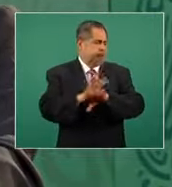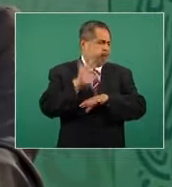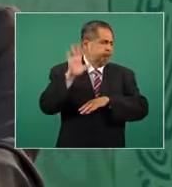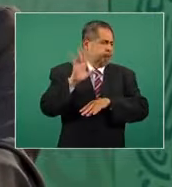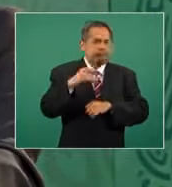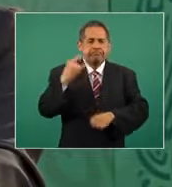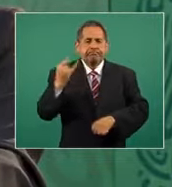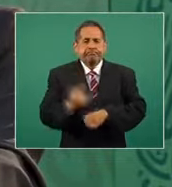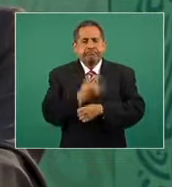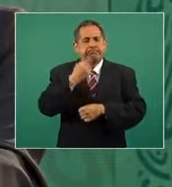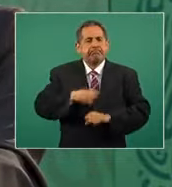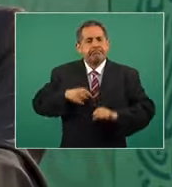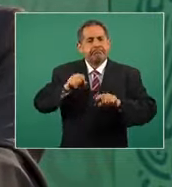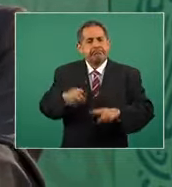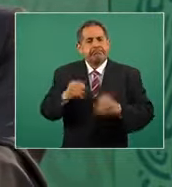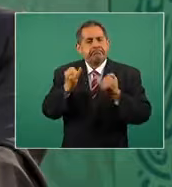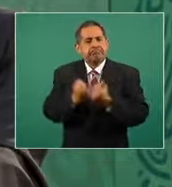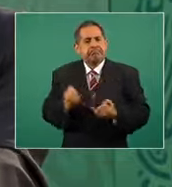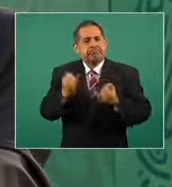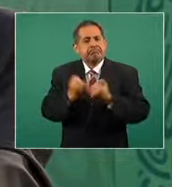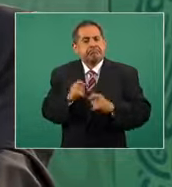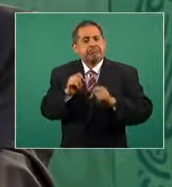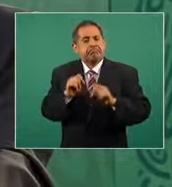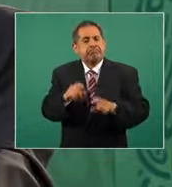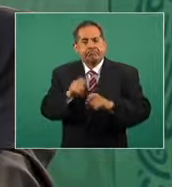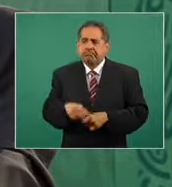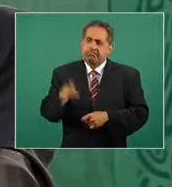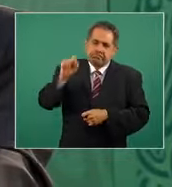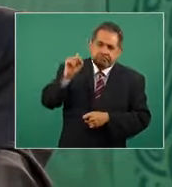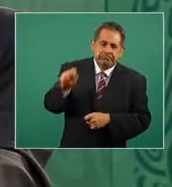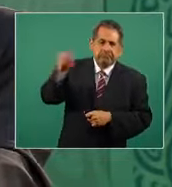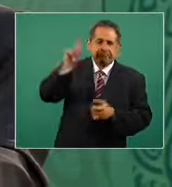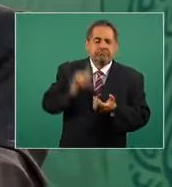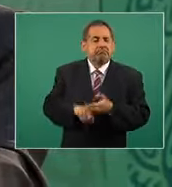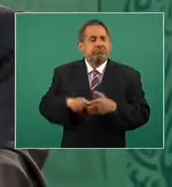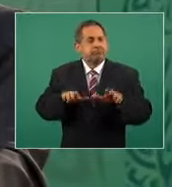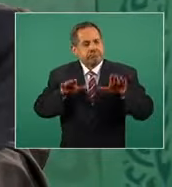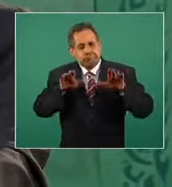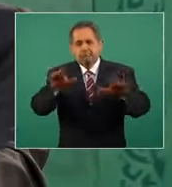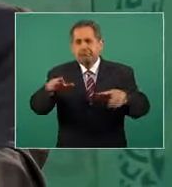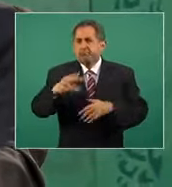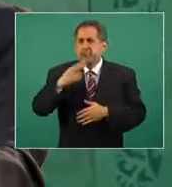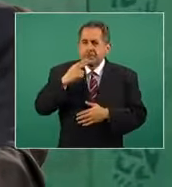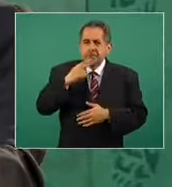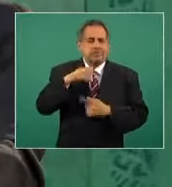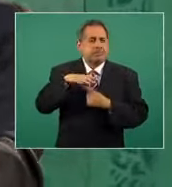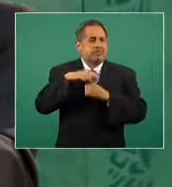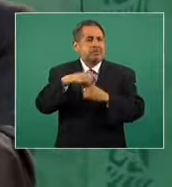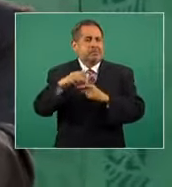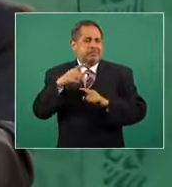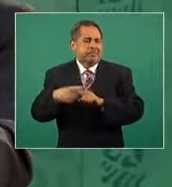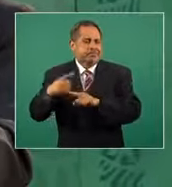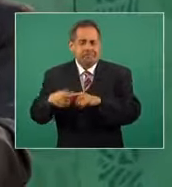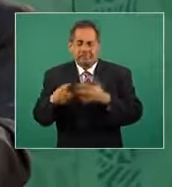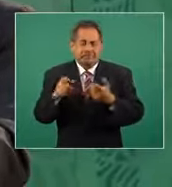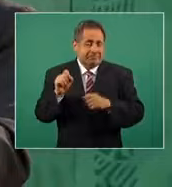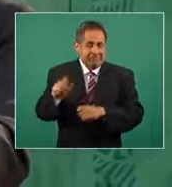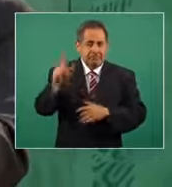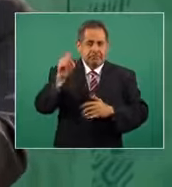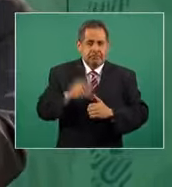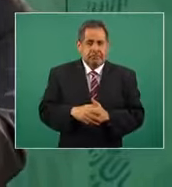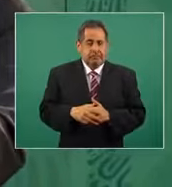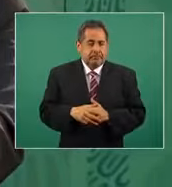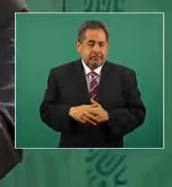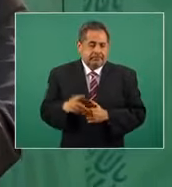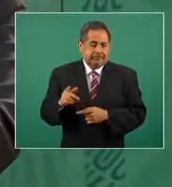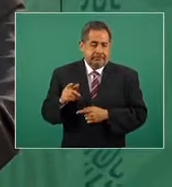igual? Porque siguieron pues usando los aviones, los helicópteros. Bueno, en estos